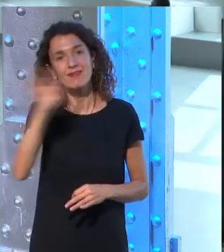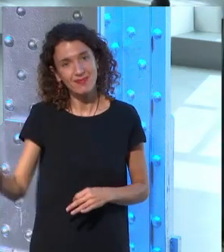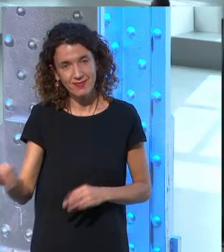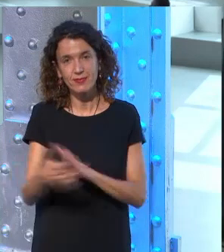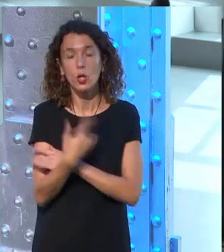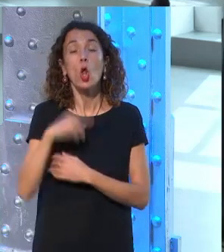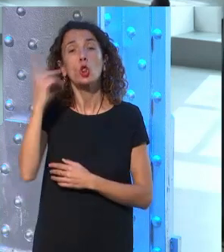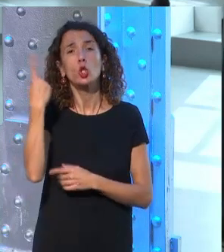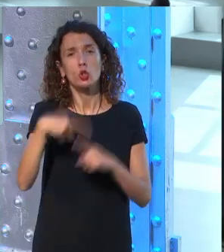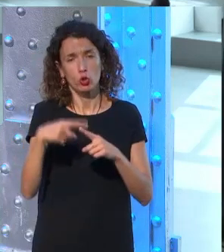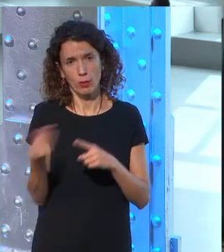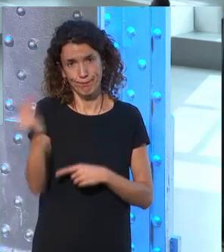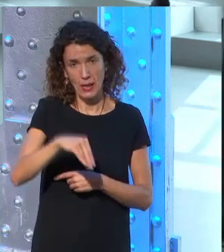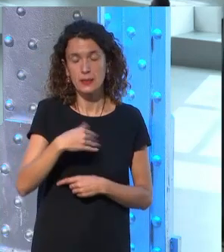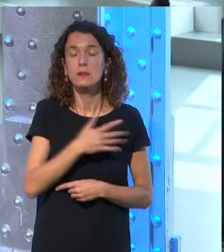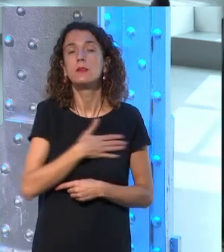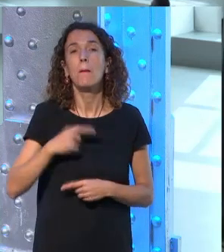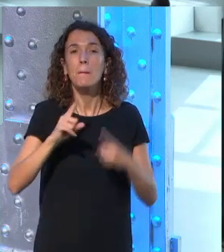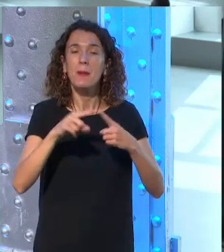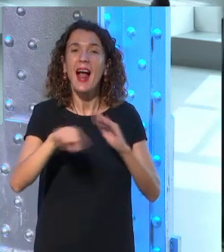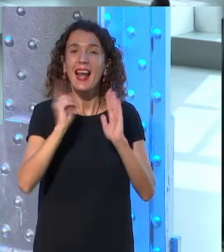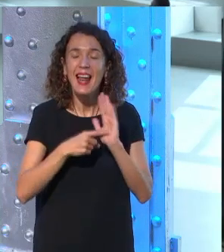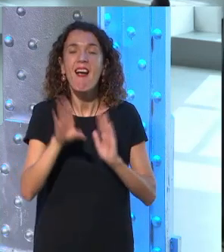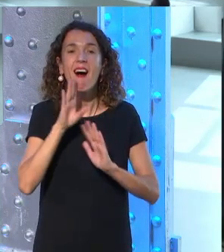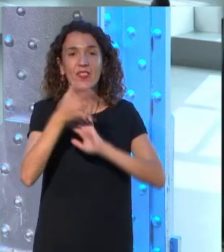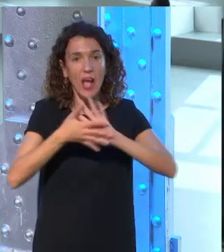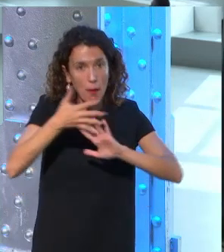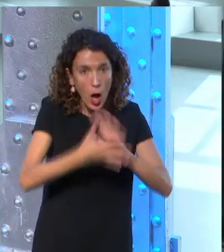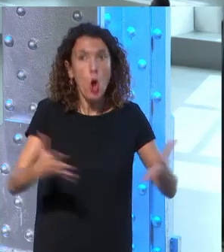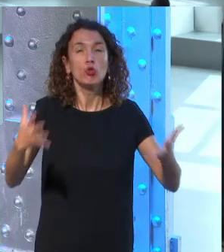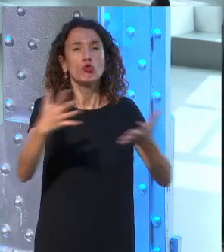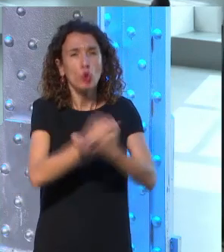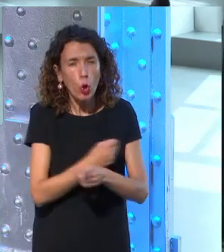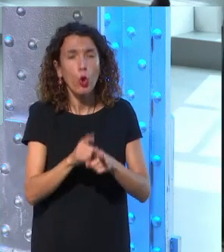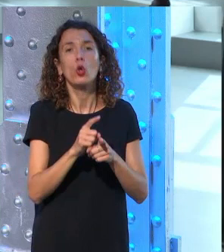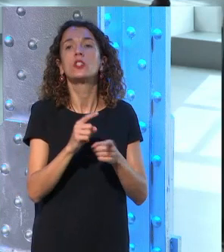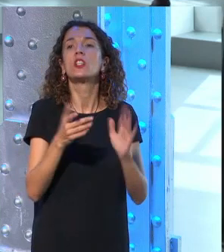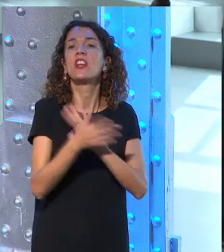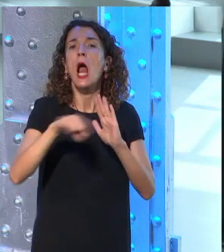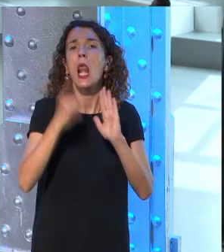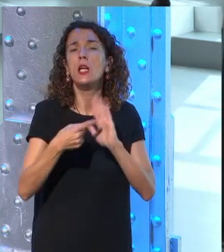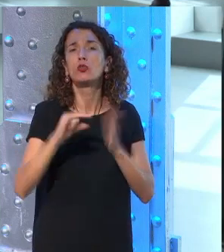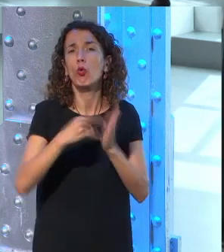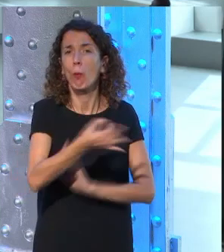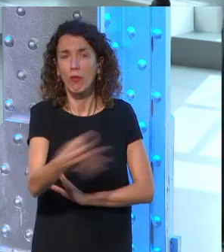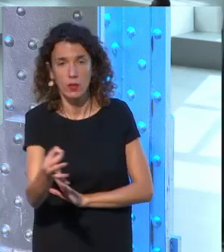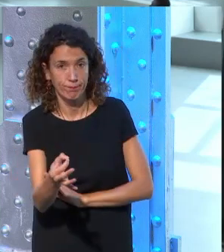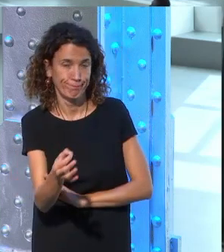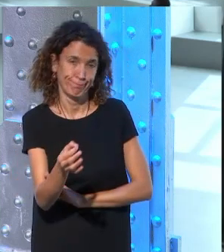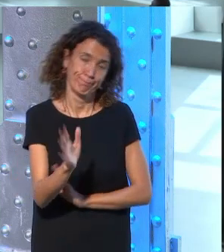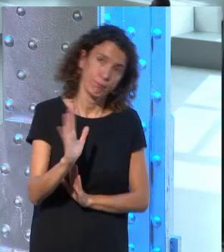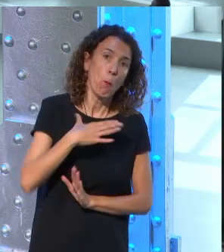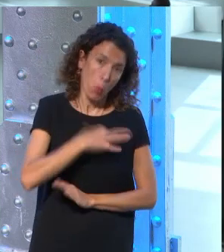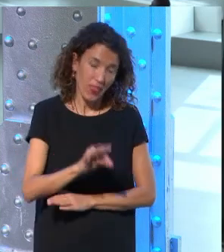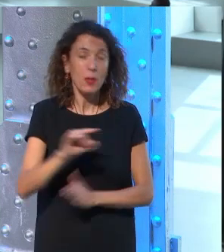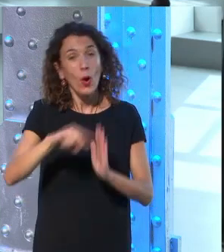Dos observaciones. La primera sobre la ley. Se ha dicho que todo no se arregla con una ley. Quizás.